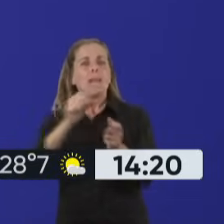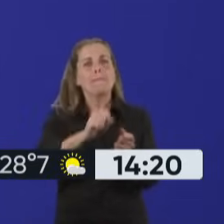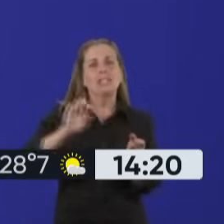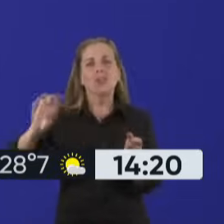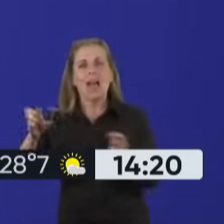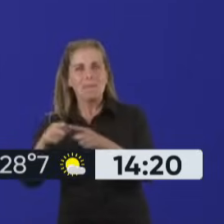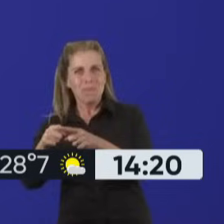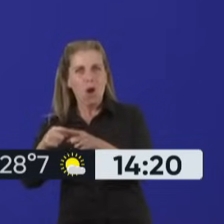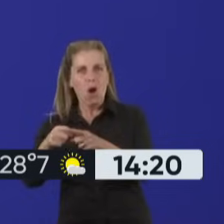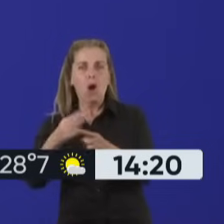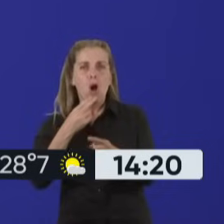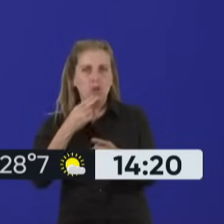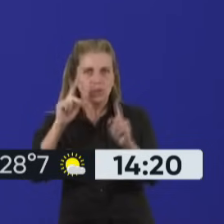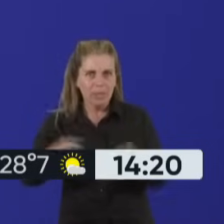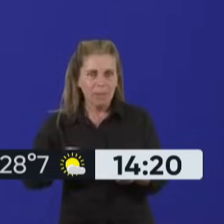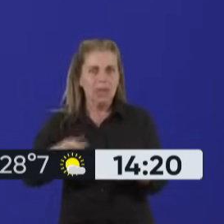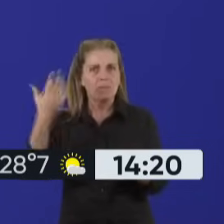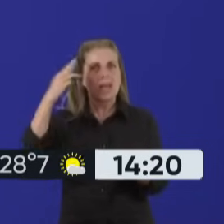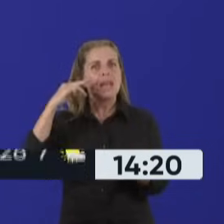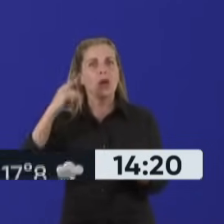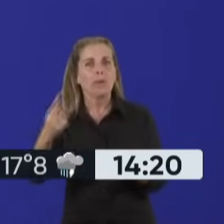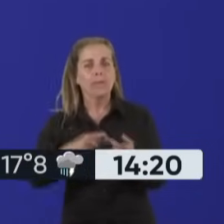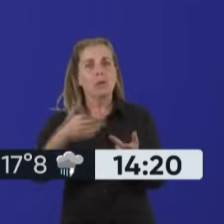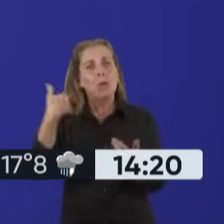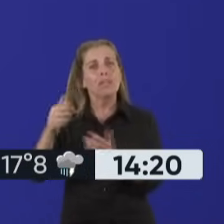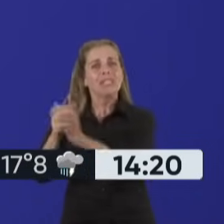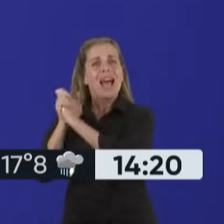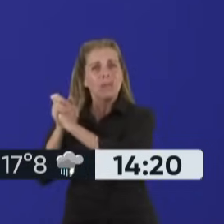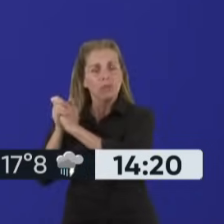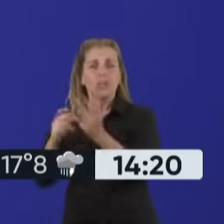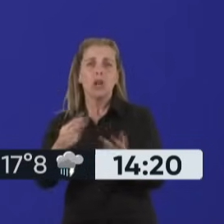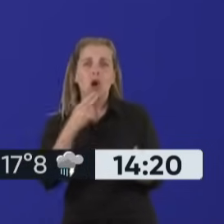La hiperinflación de Alfonsín ocurrió con 8 y la convertibilidad se cayó con 7.